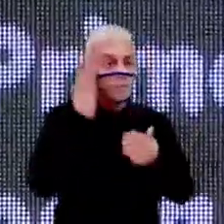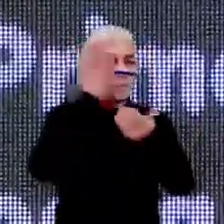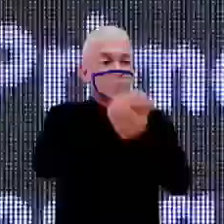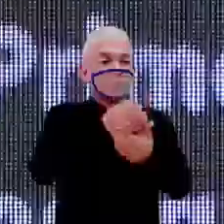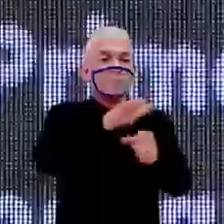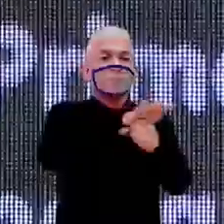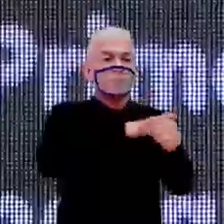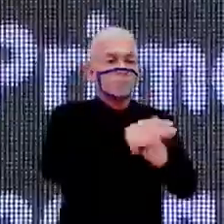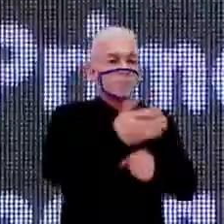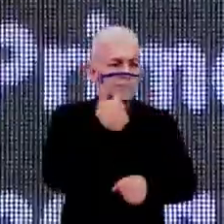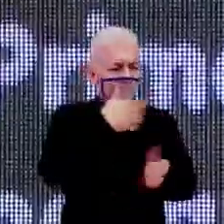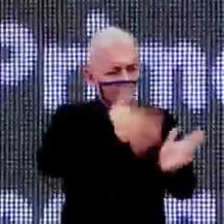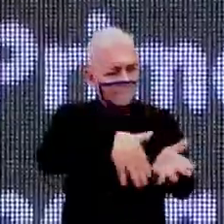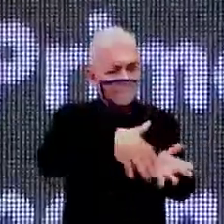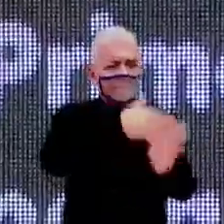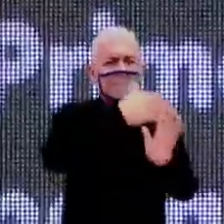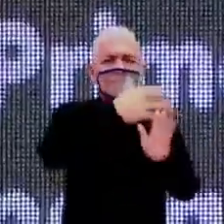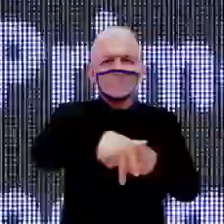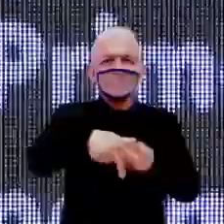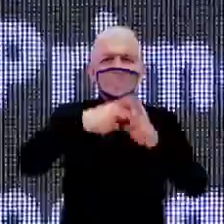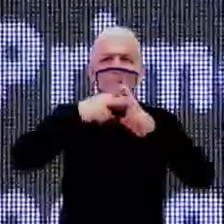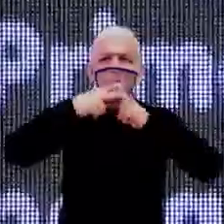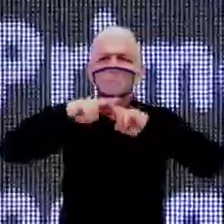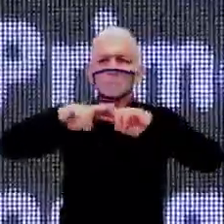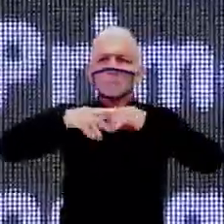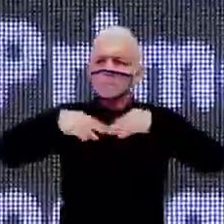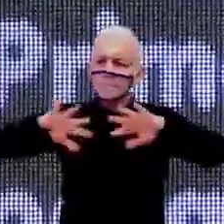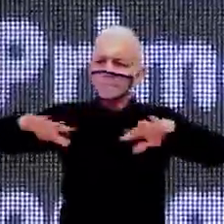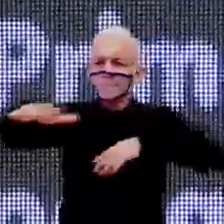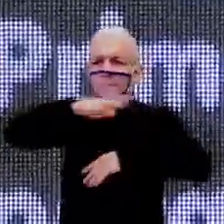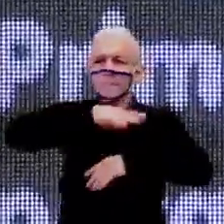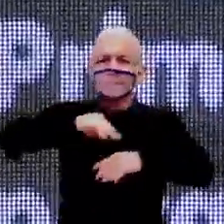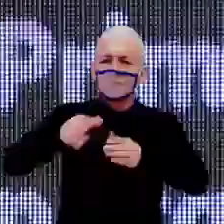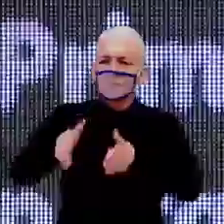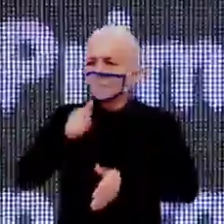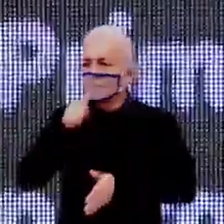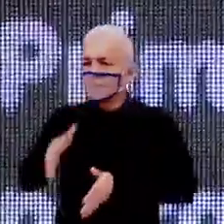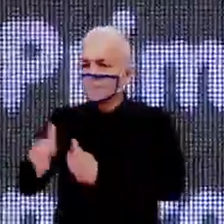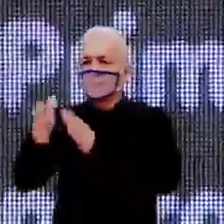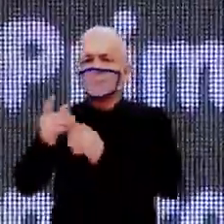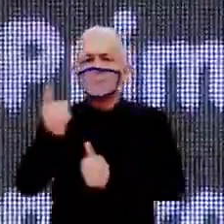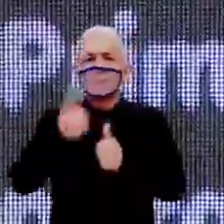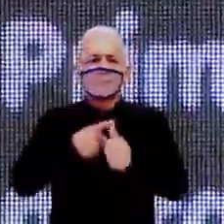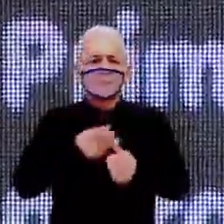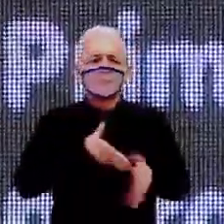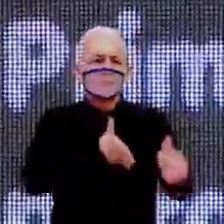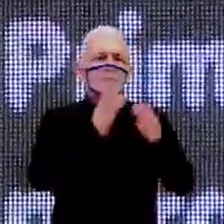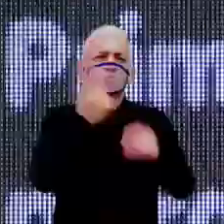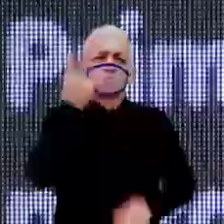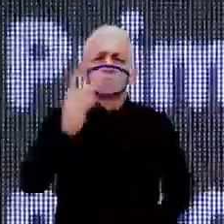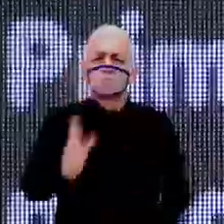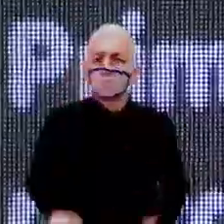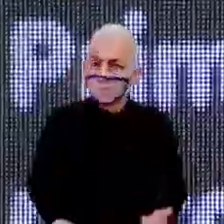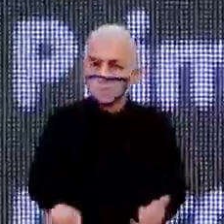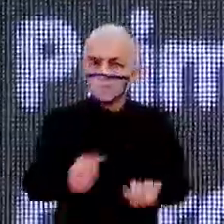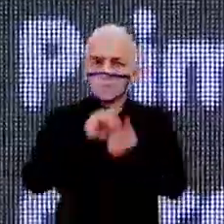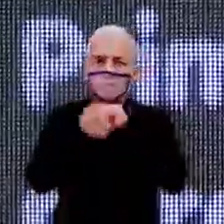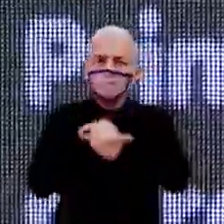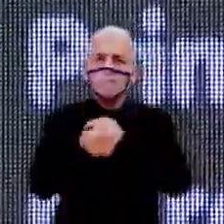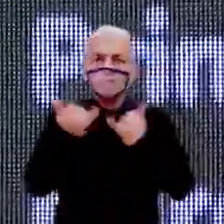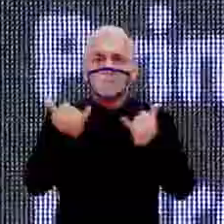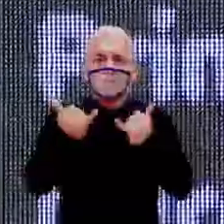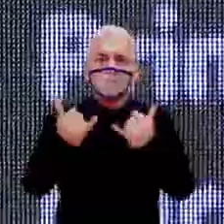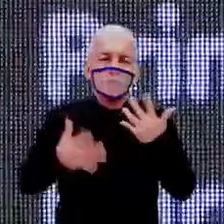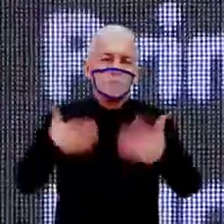barrios y nos piden la vía, nos piden el parque, nos piden el arroyo. Antes solo pedían la vía principal. Hoy nos